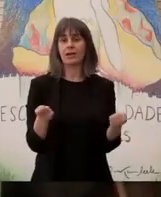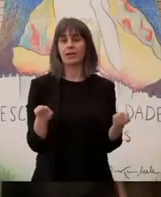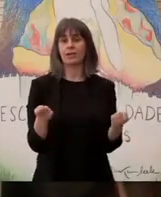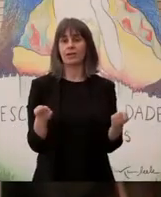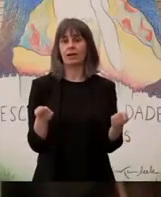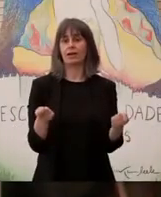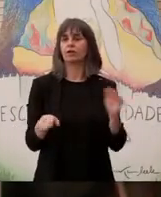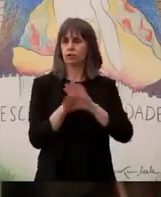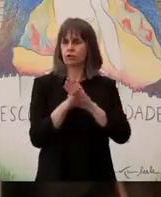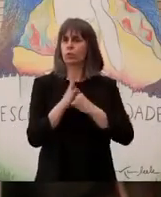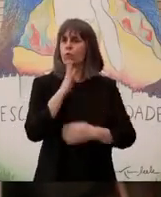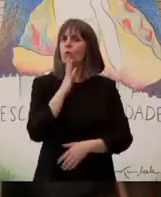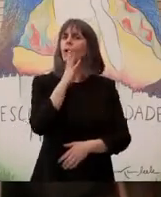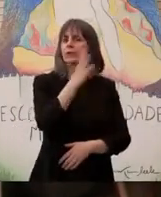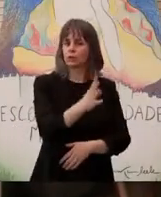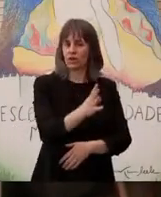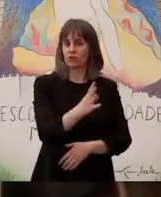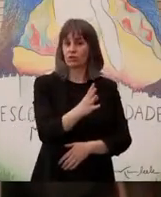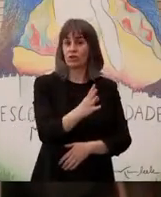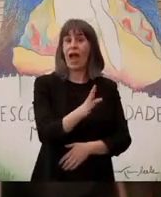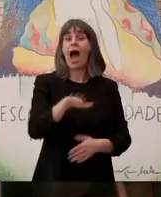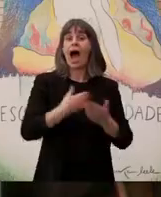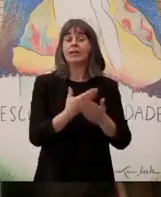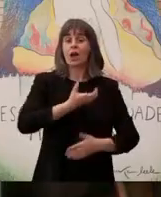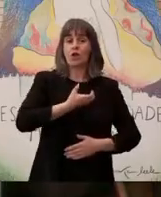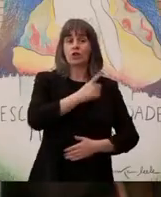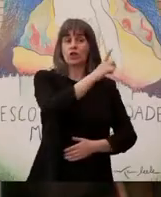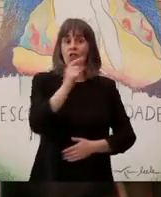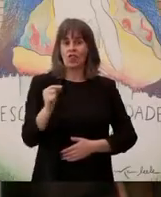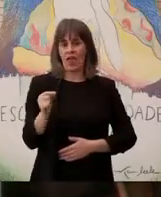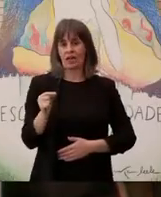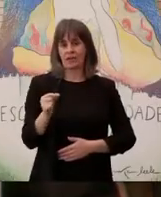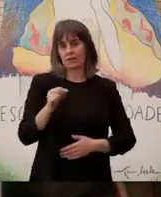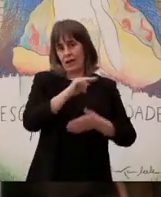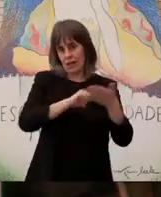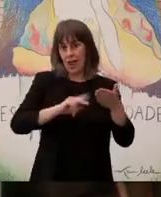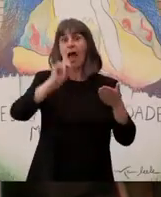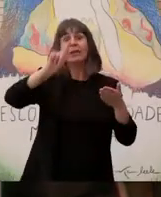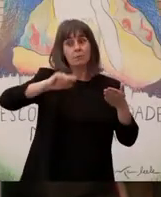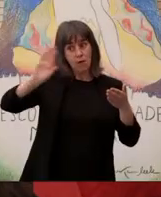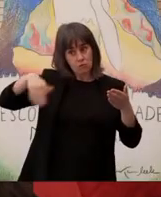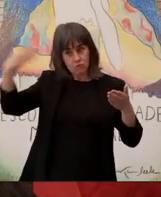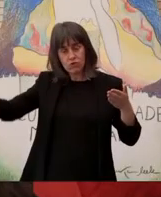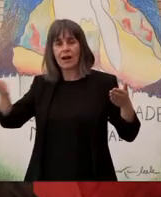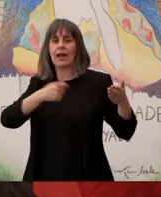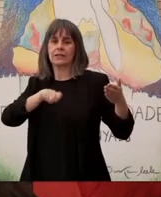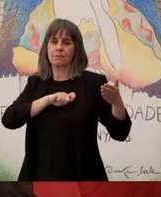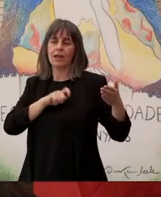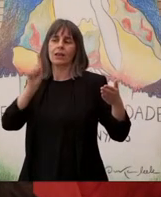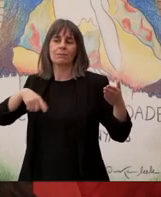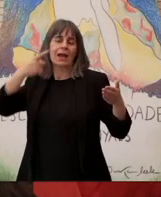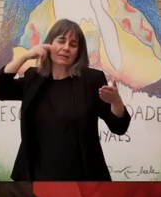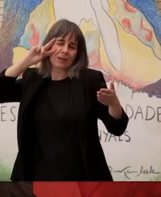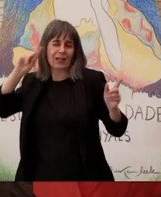continuo cathuanos maíz de cenconcellos galegos fora de do país también no he estado o experiencias